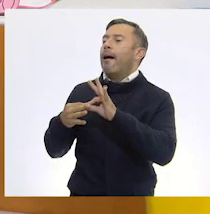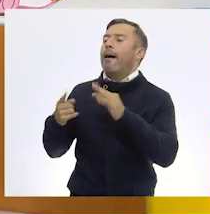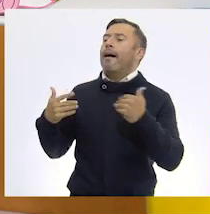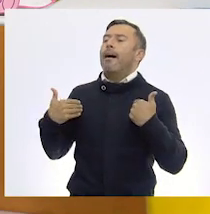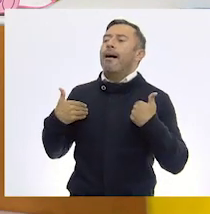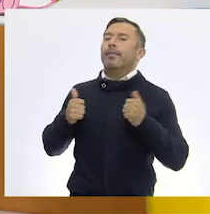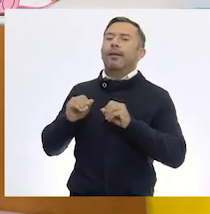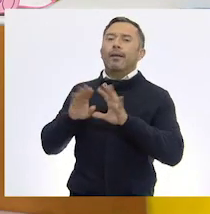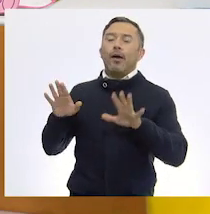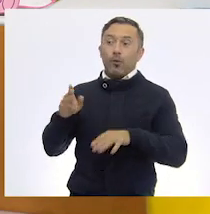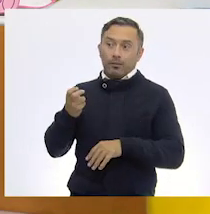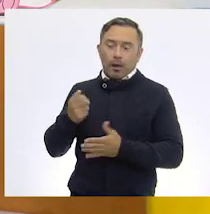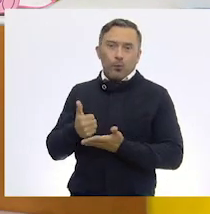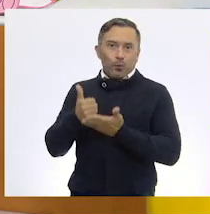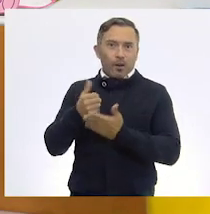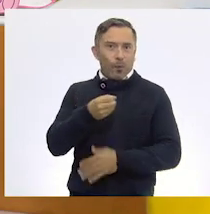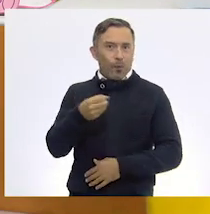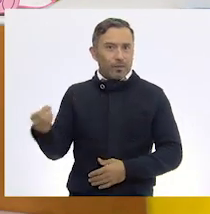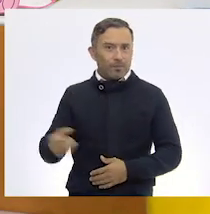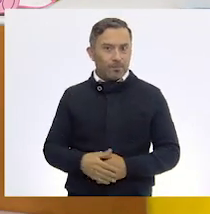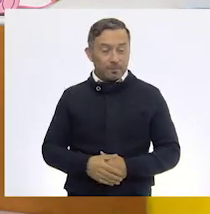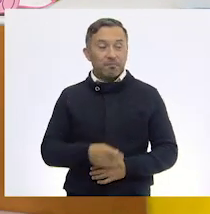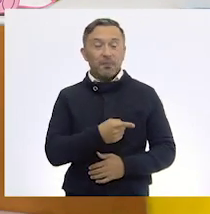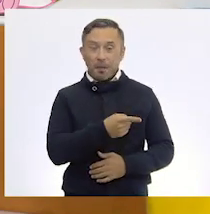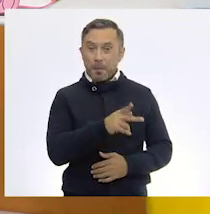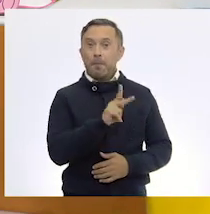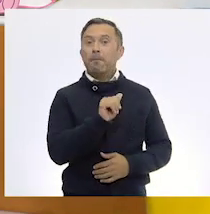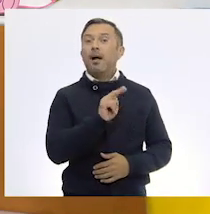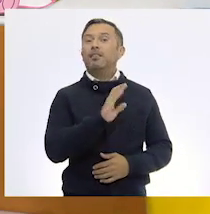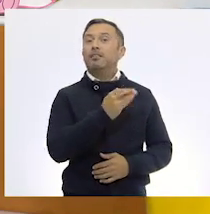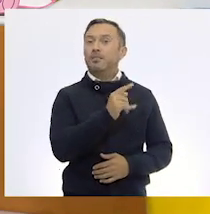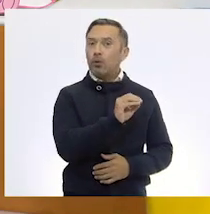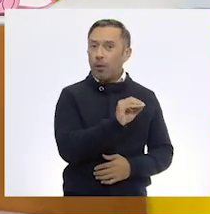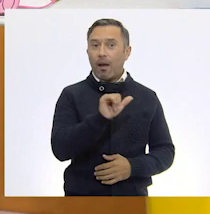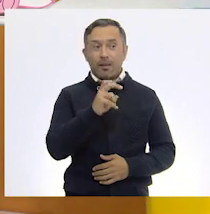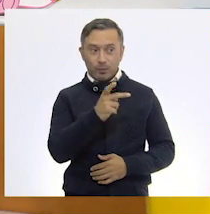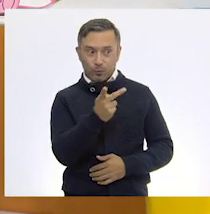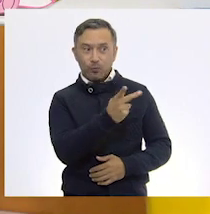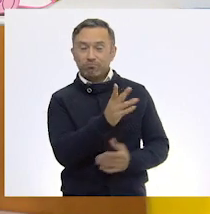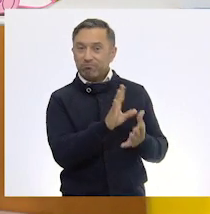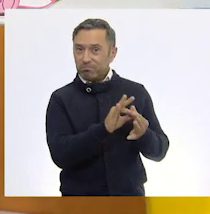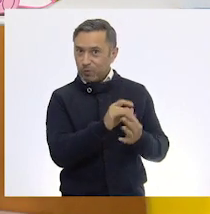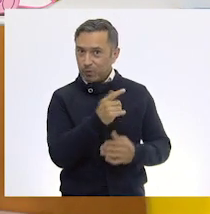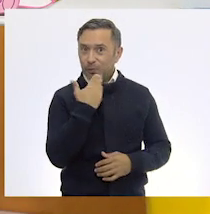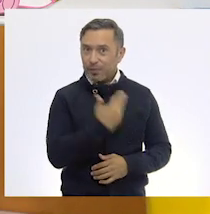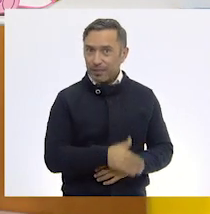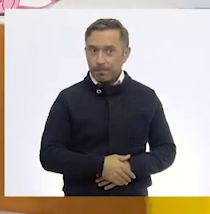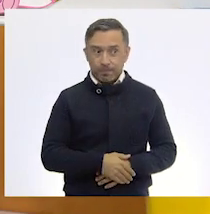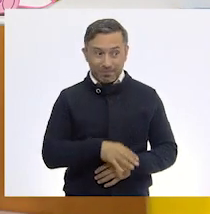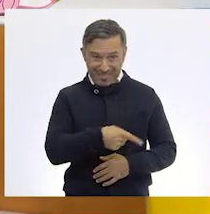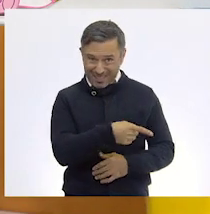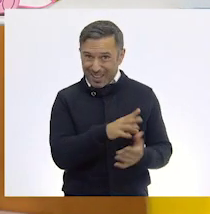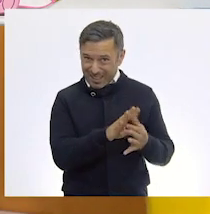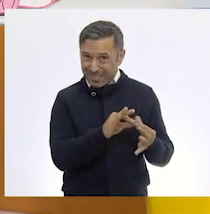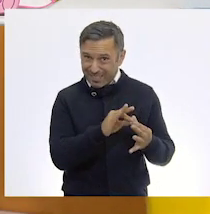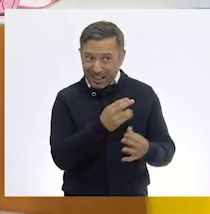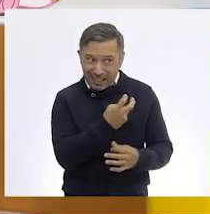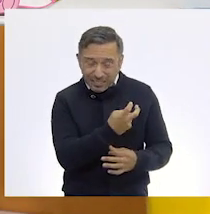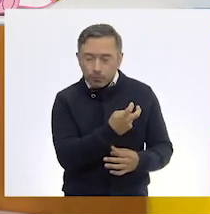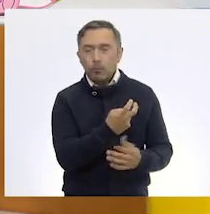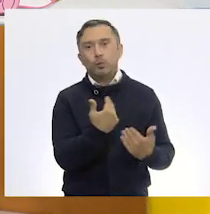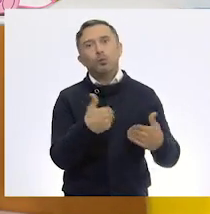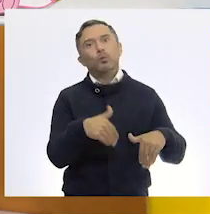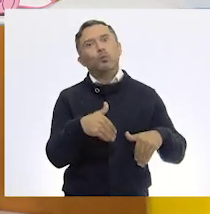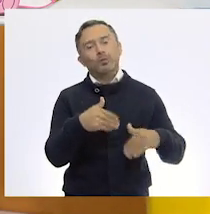Excelentes comentarios, Panchito y Alexia. Muy bien. Lo que acaban de comentar es muy importante. Para continuar